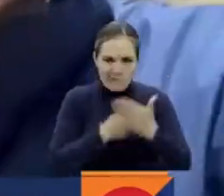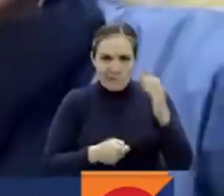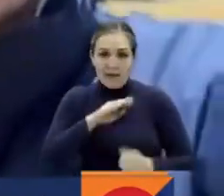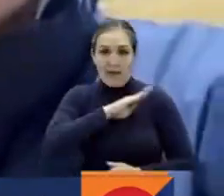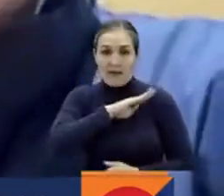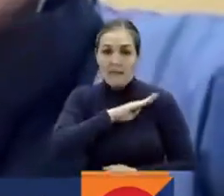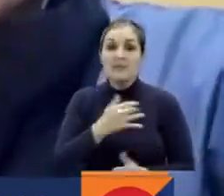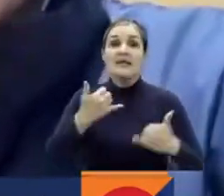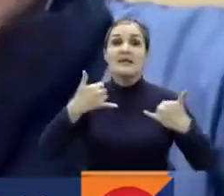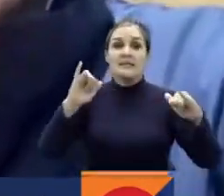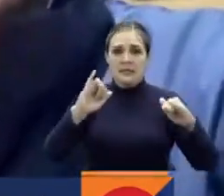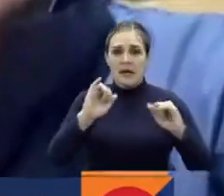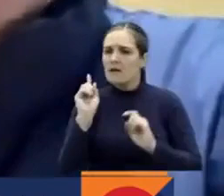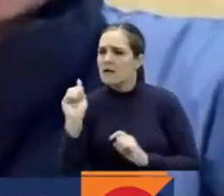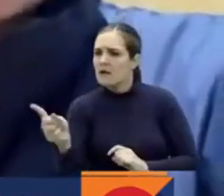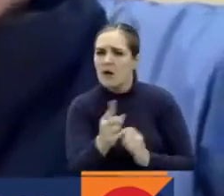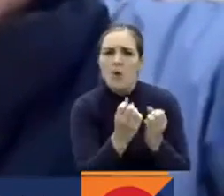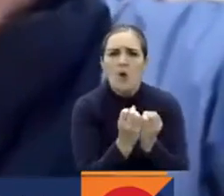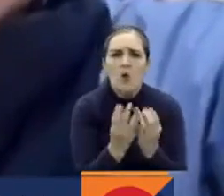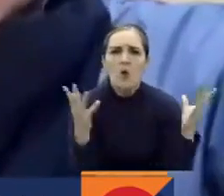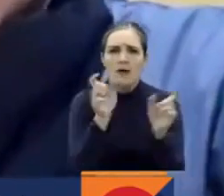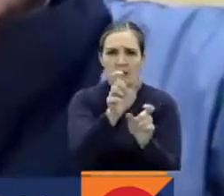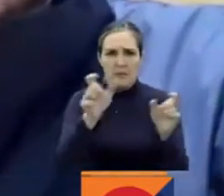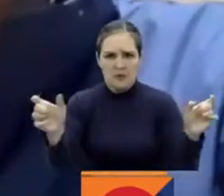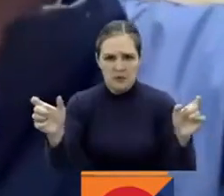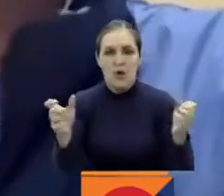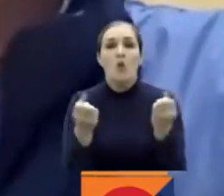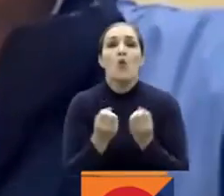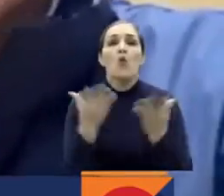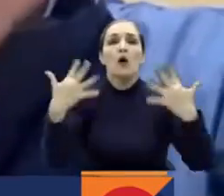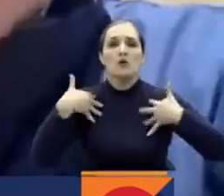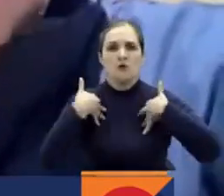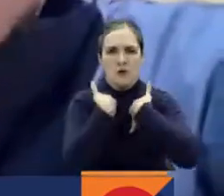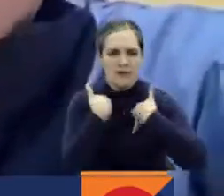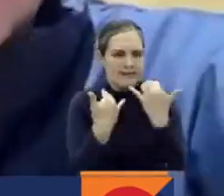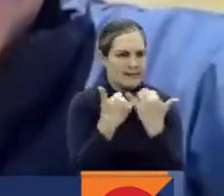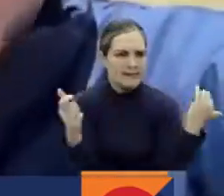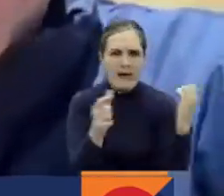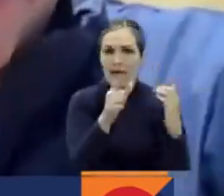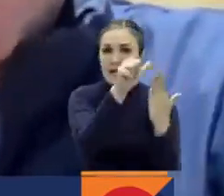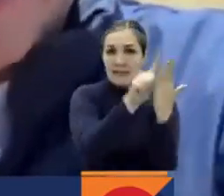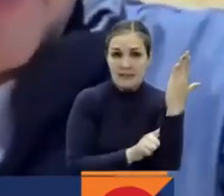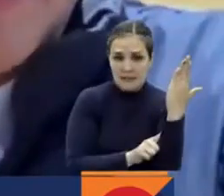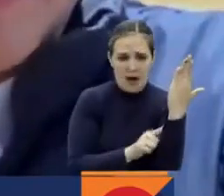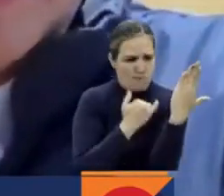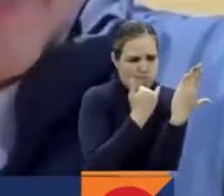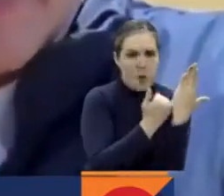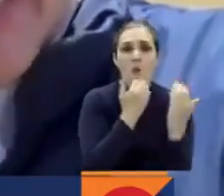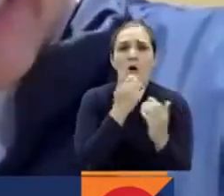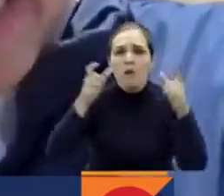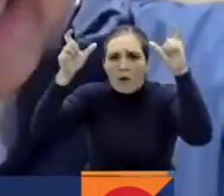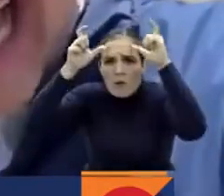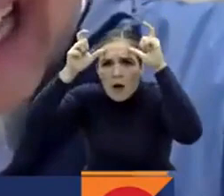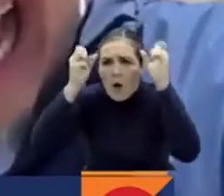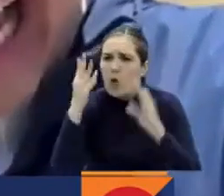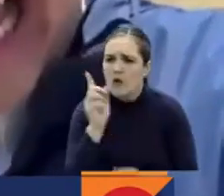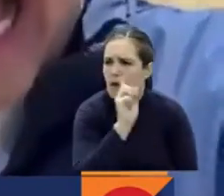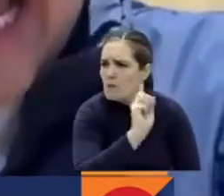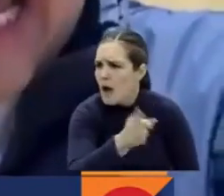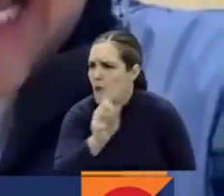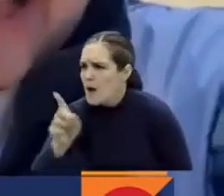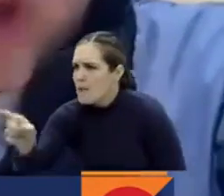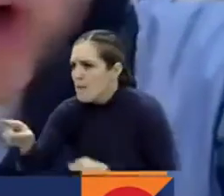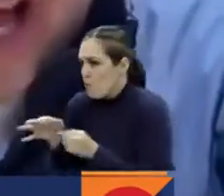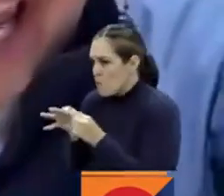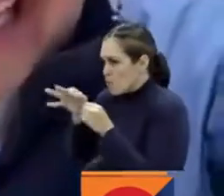Ya hicimos censos poblacionales, hicimos censos animales. Por ejemplo, contamos todas las cabezas de ganado que habrían desde Santa